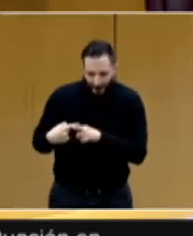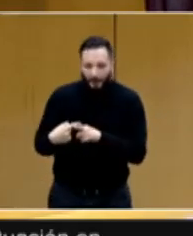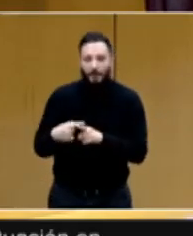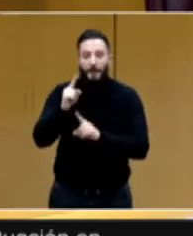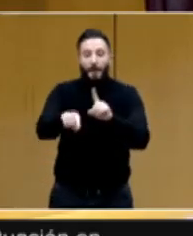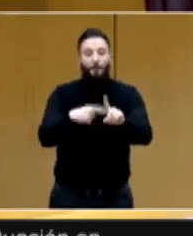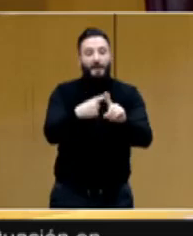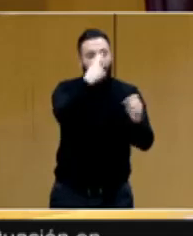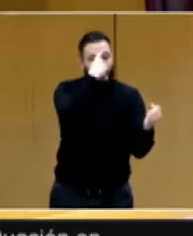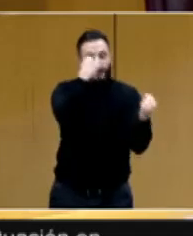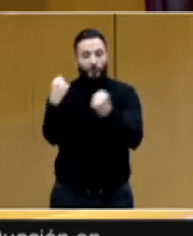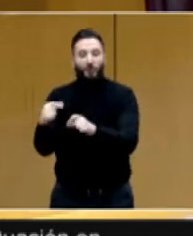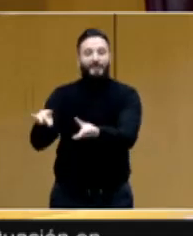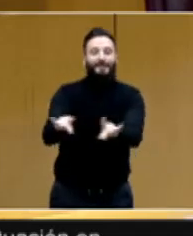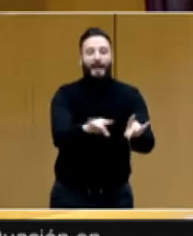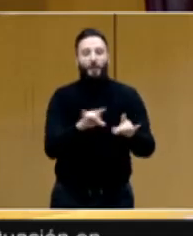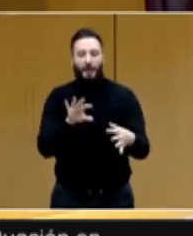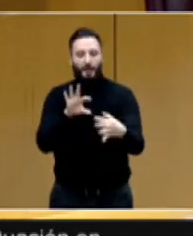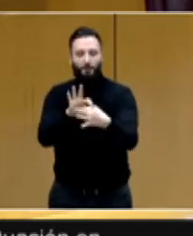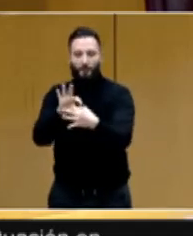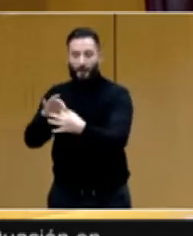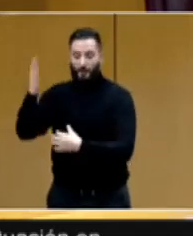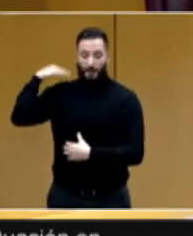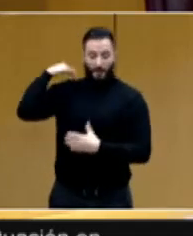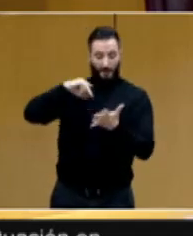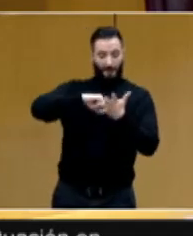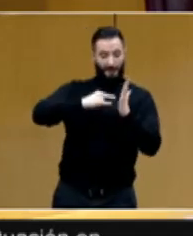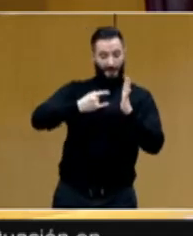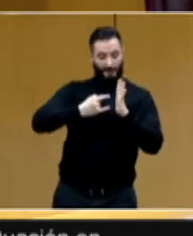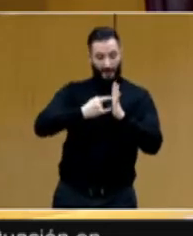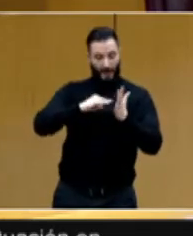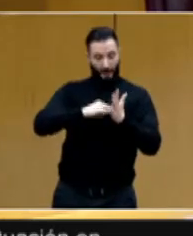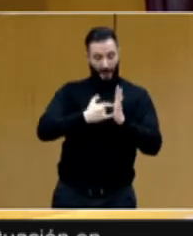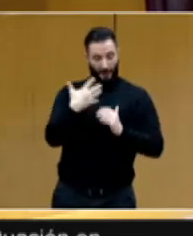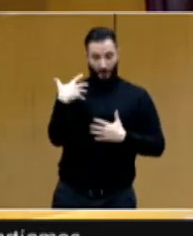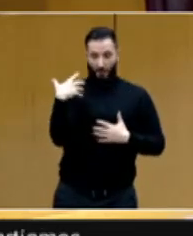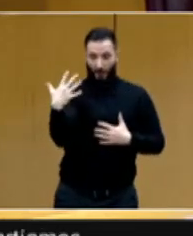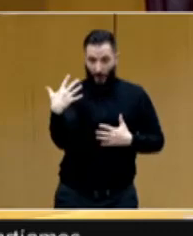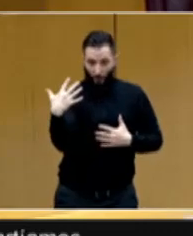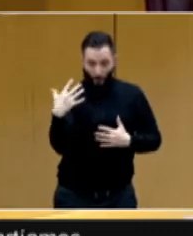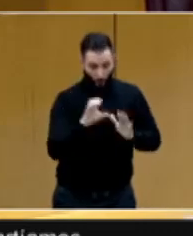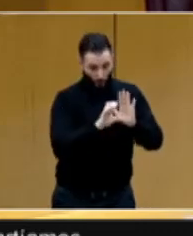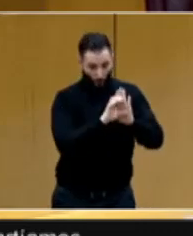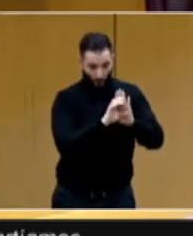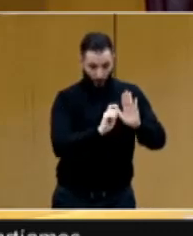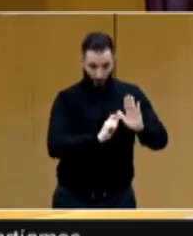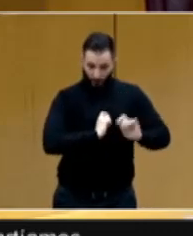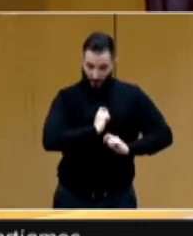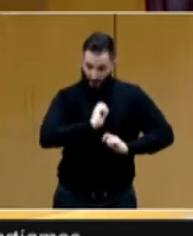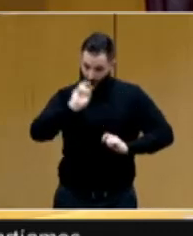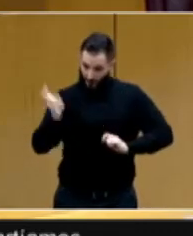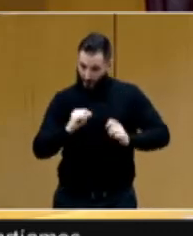carácter territorial habíamos pasado de un sistema de cinco legítimas distintas incluido la del código civil a un sistema de más o menos tres